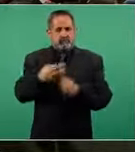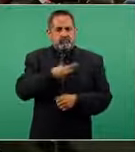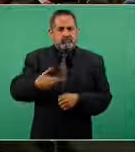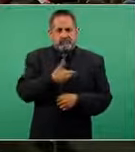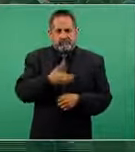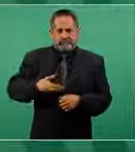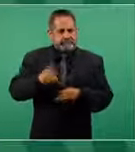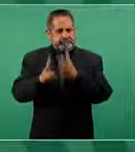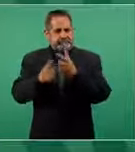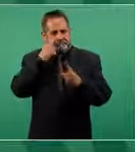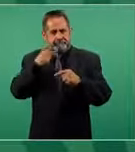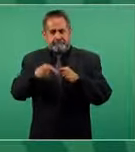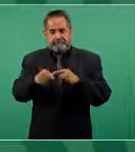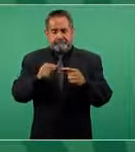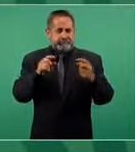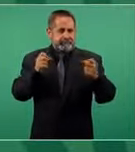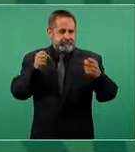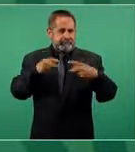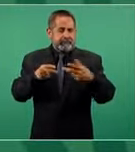vicepresidenta.